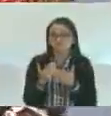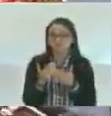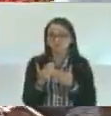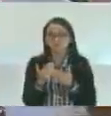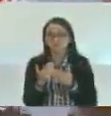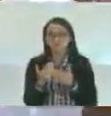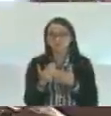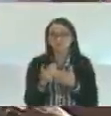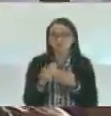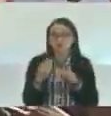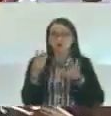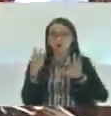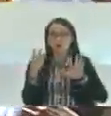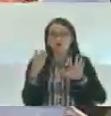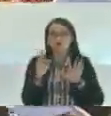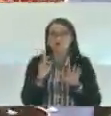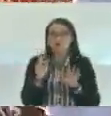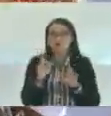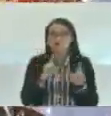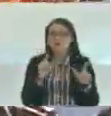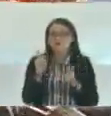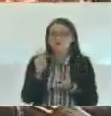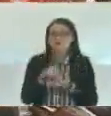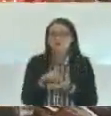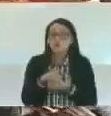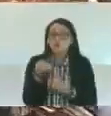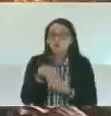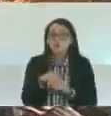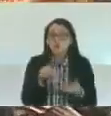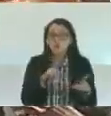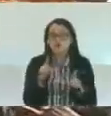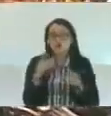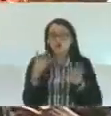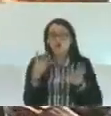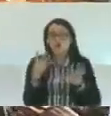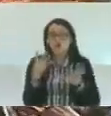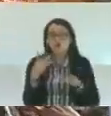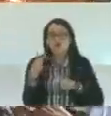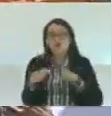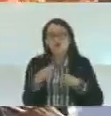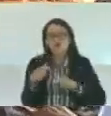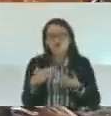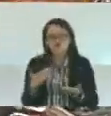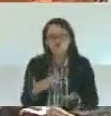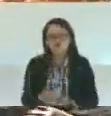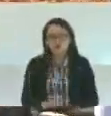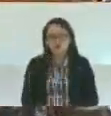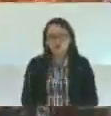A las 8 ya deben haber votado, 9. ¿Y qué van a hacer entonces?